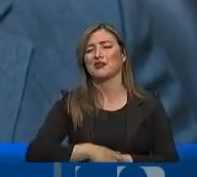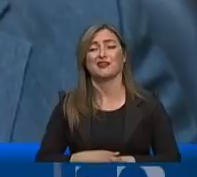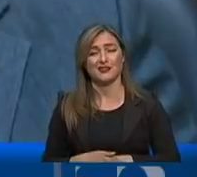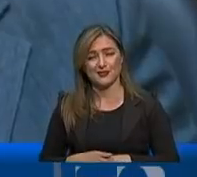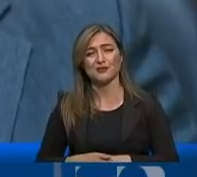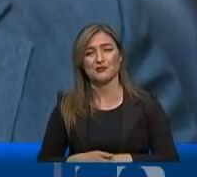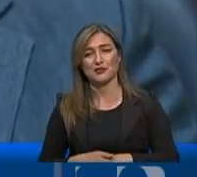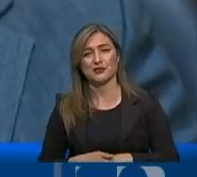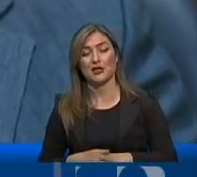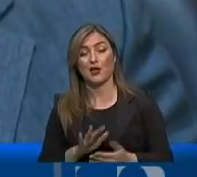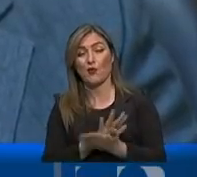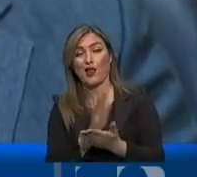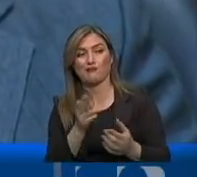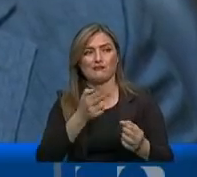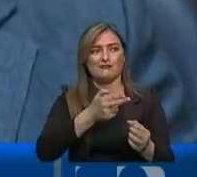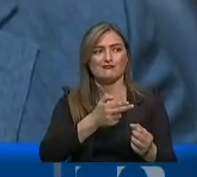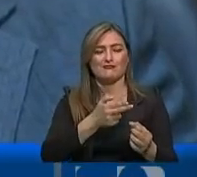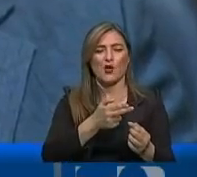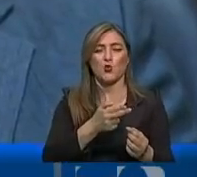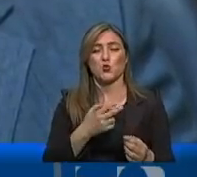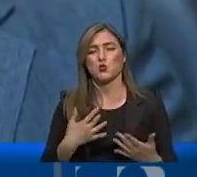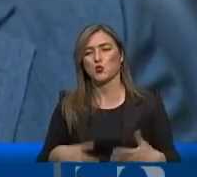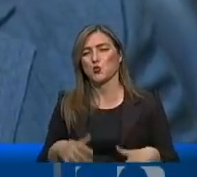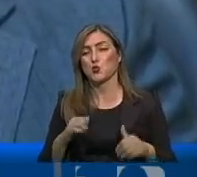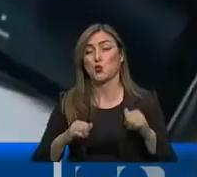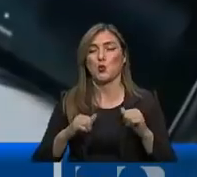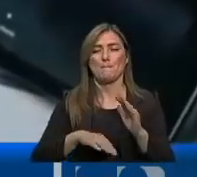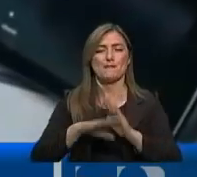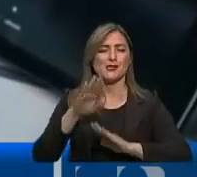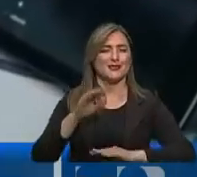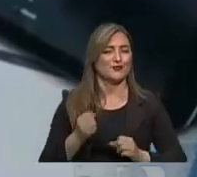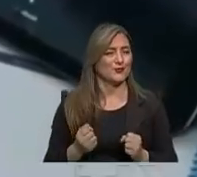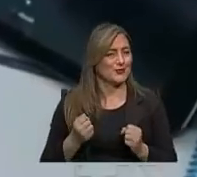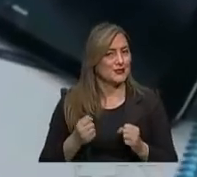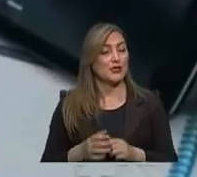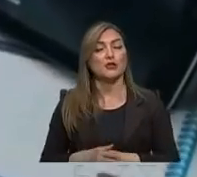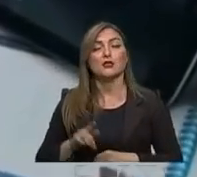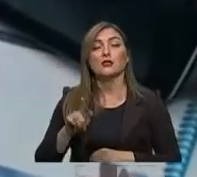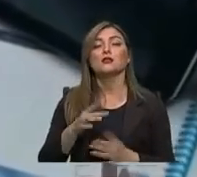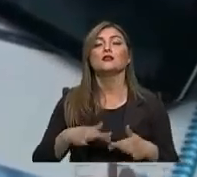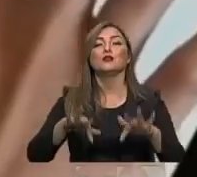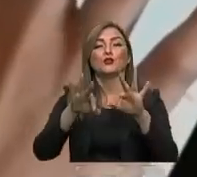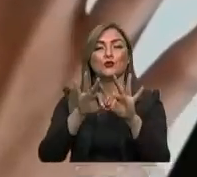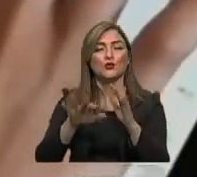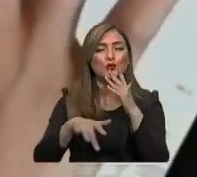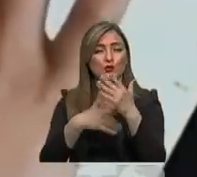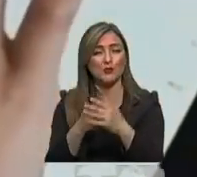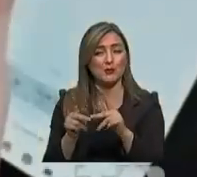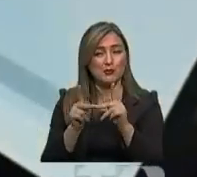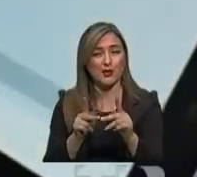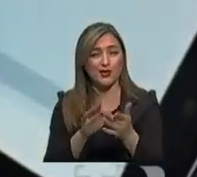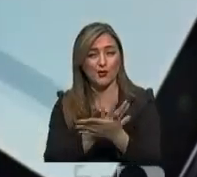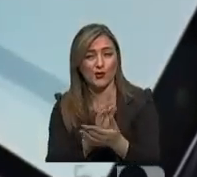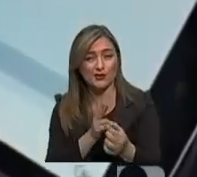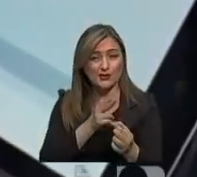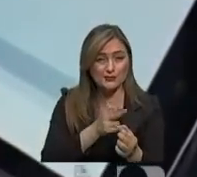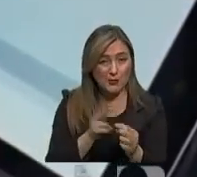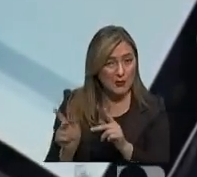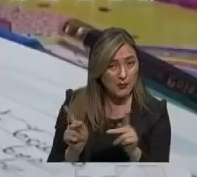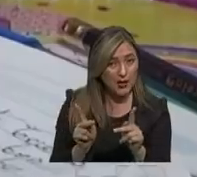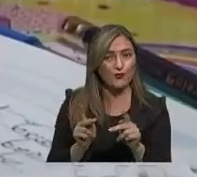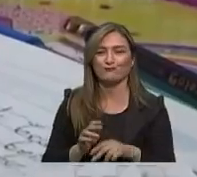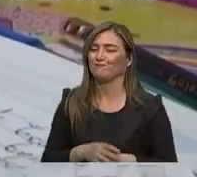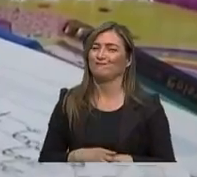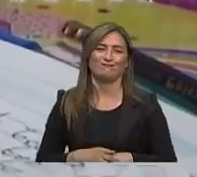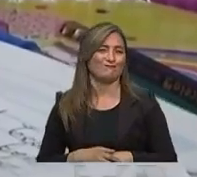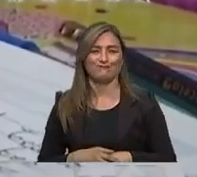inferiores de escolaridad son los que sufrieron un poco más. Es importante tomar en cuenta que no todos están listos para regresar a la